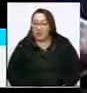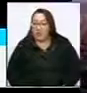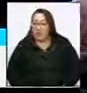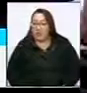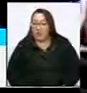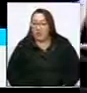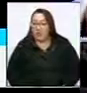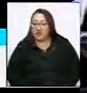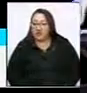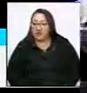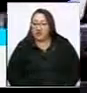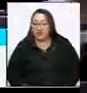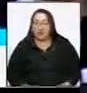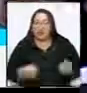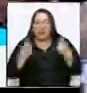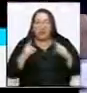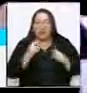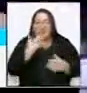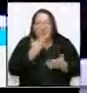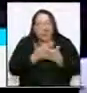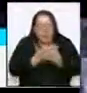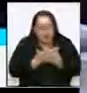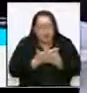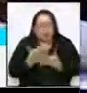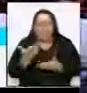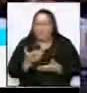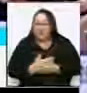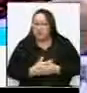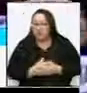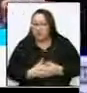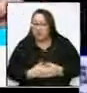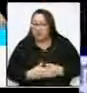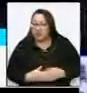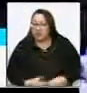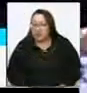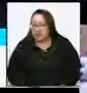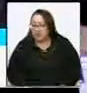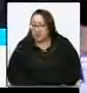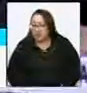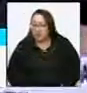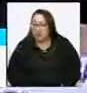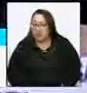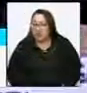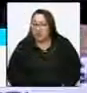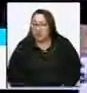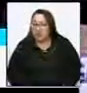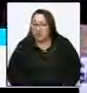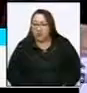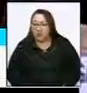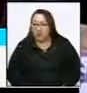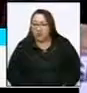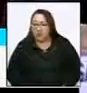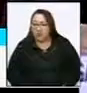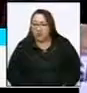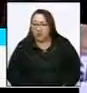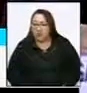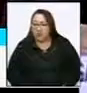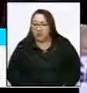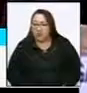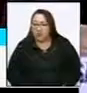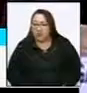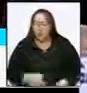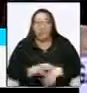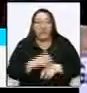Agradecemos al doctor Óscar Urbiola Hany por su exposición y vamos a dar el uso de la palabra al doctor Ernesto Álvarez Miranda. El